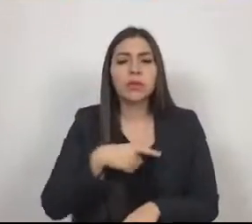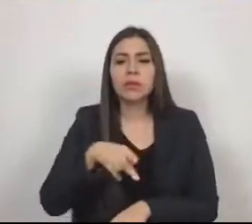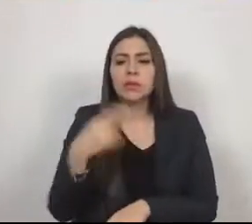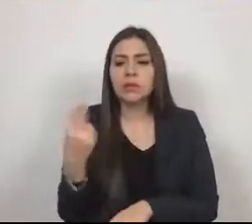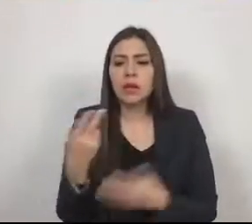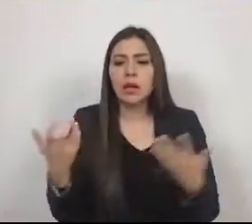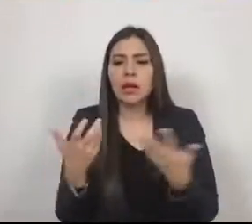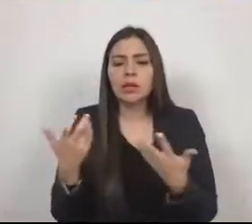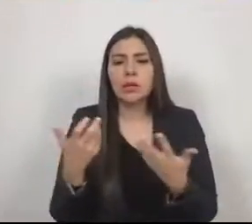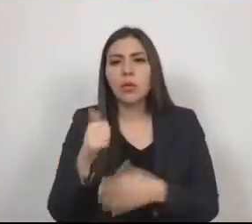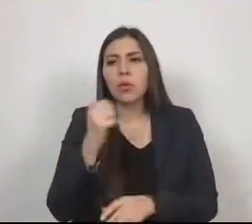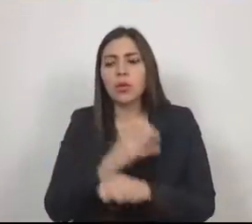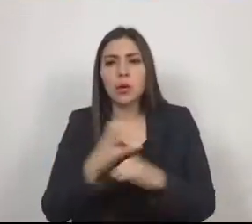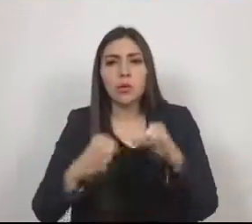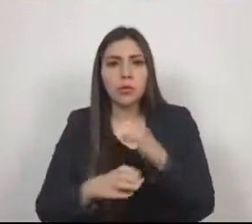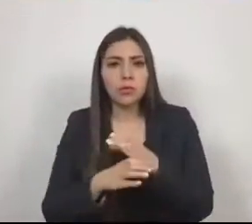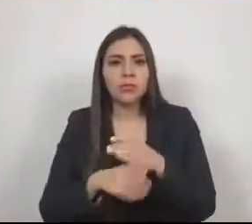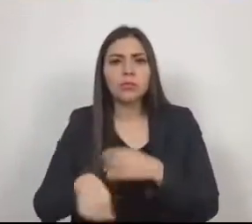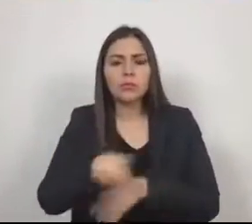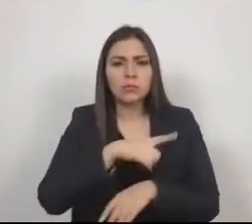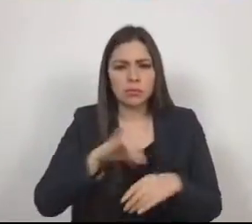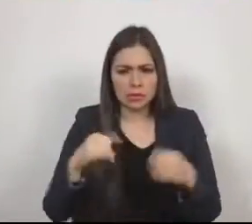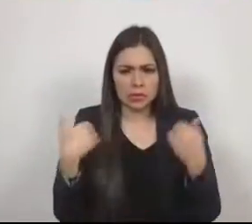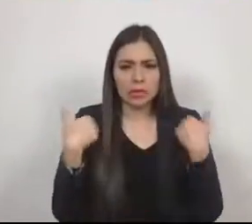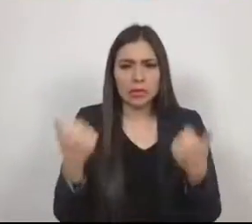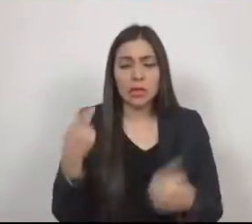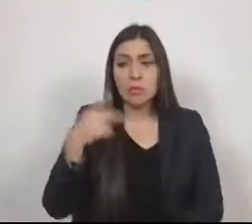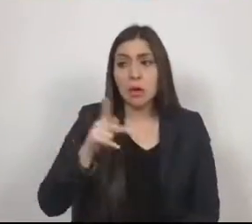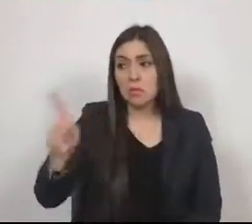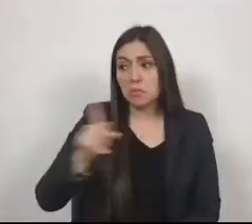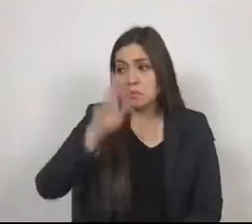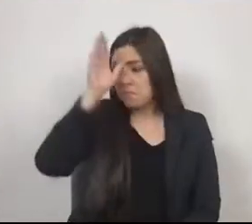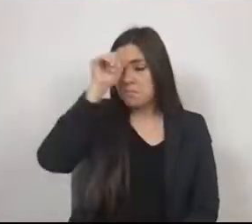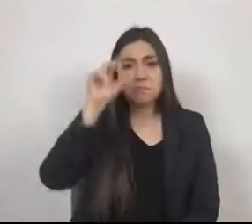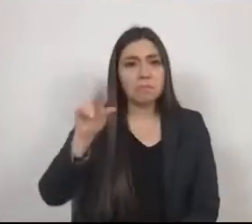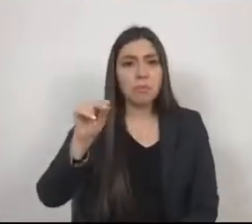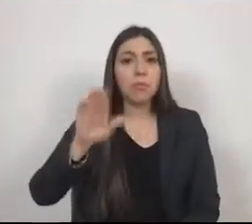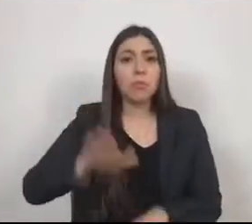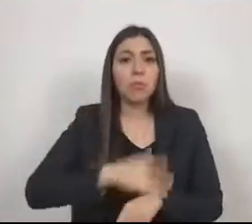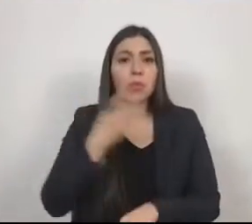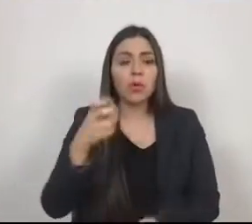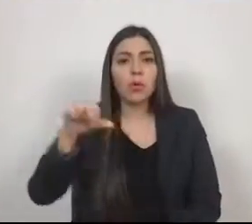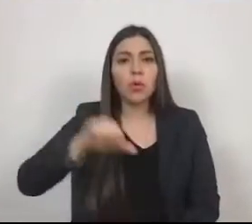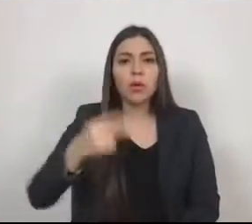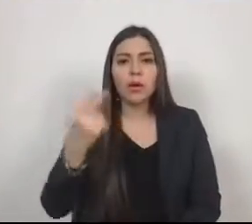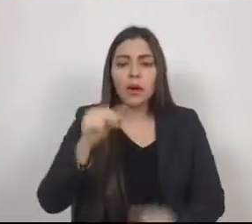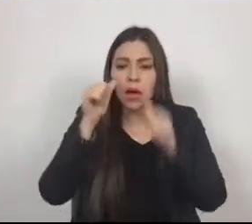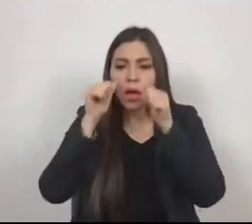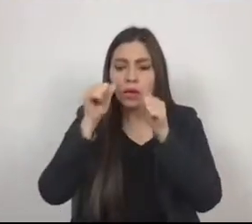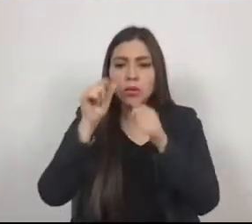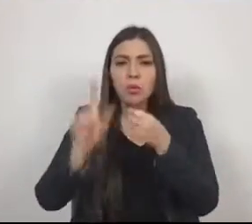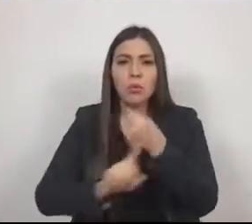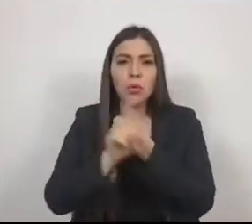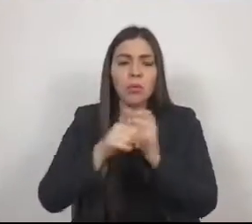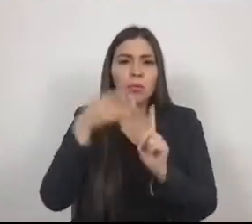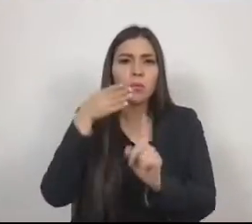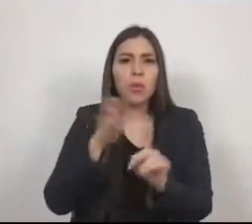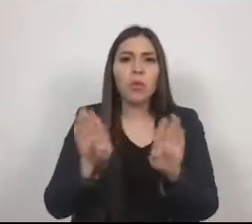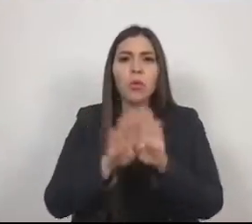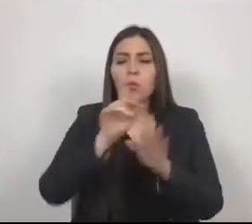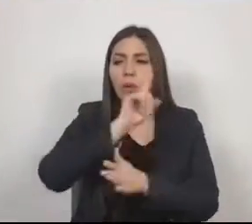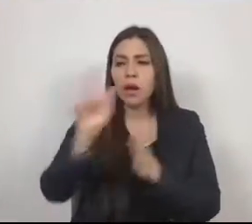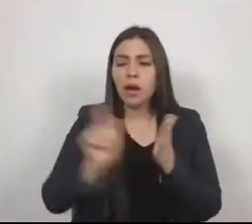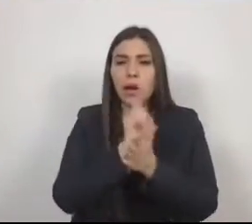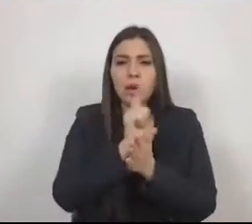respecto, cuestión que entendemos pero no compartimos, por lo que el día de hoy buscamos atender dicha problemática mediante una reforma que cree